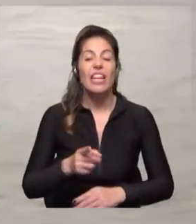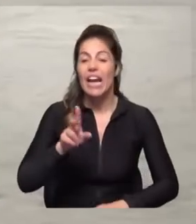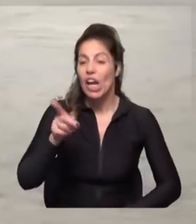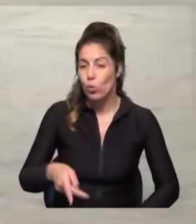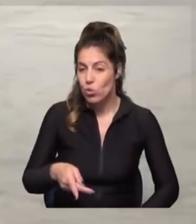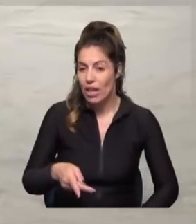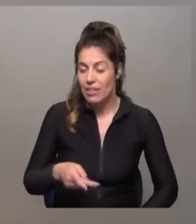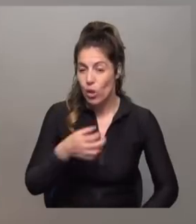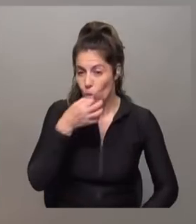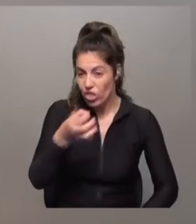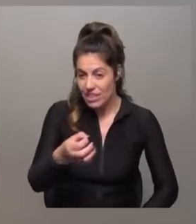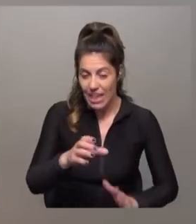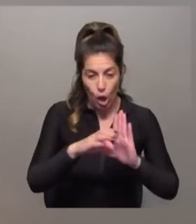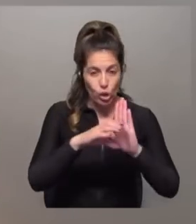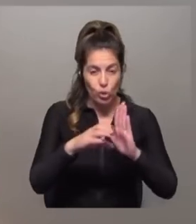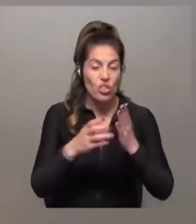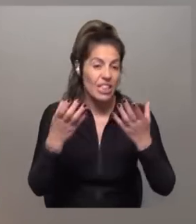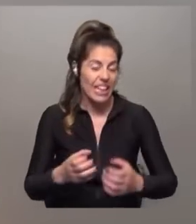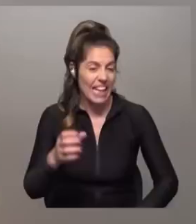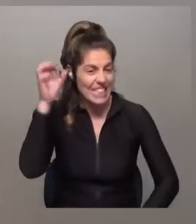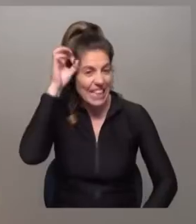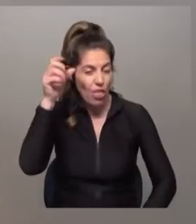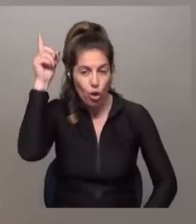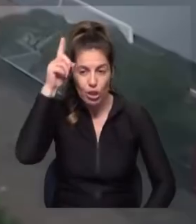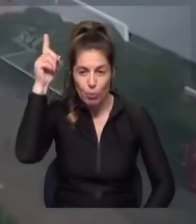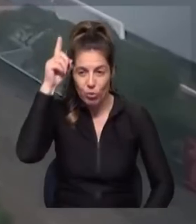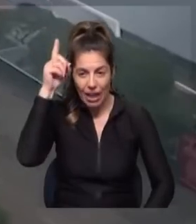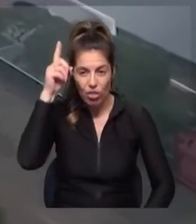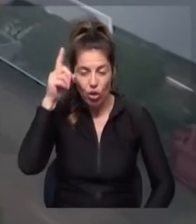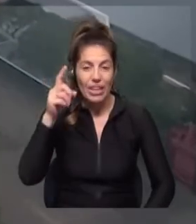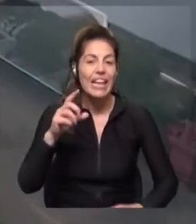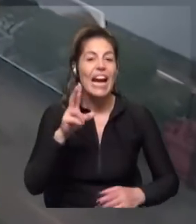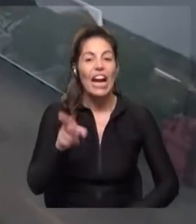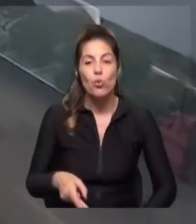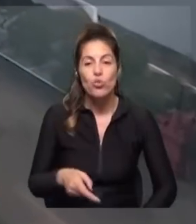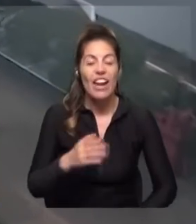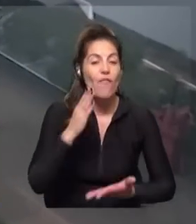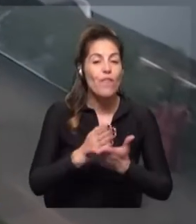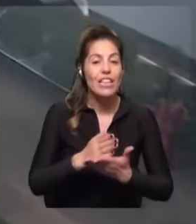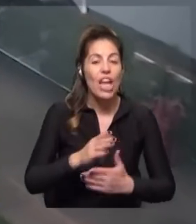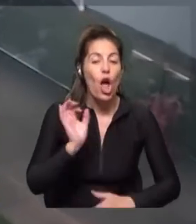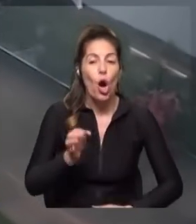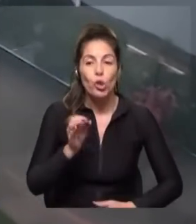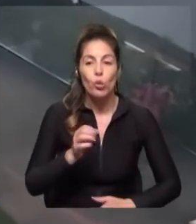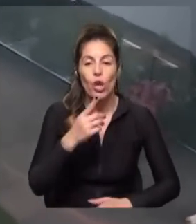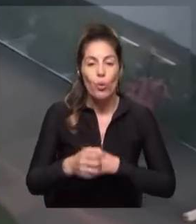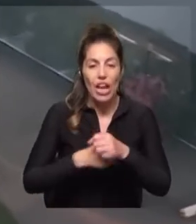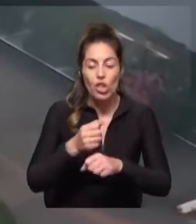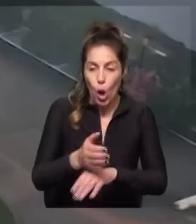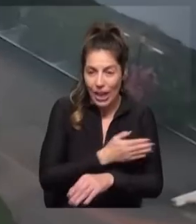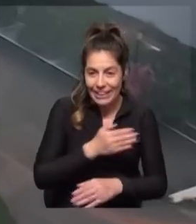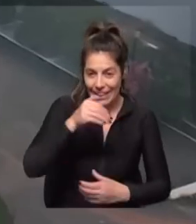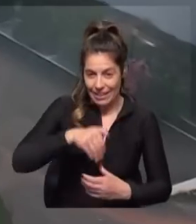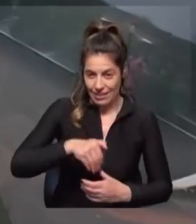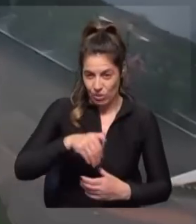o por ejemplo que quiera ser senador o diputado tiene que hacerlo a fin de octubre de este año que es un año antes de las elecciones yo